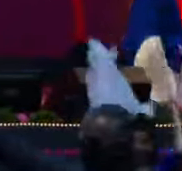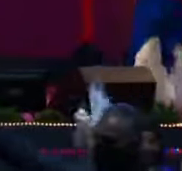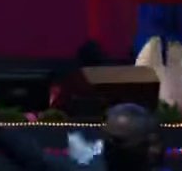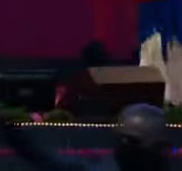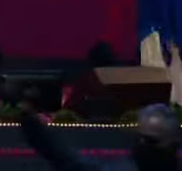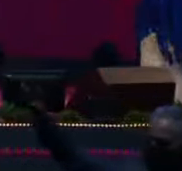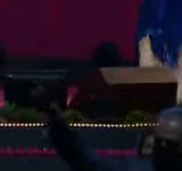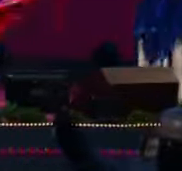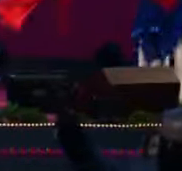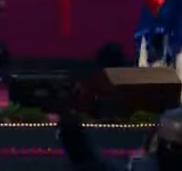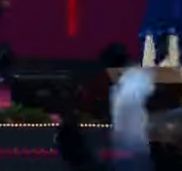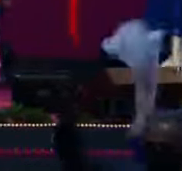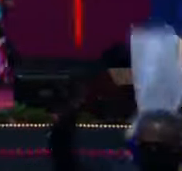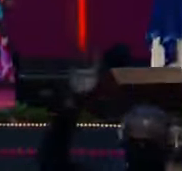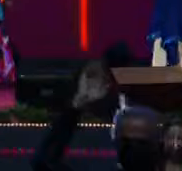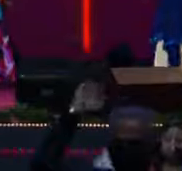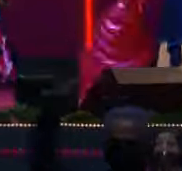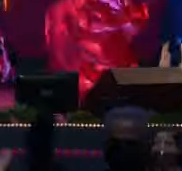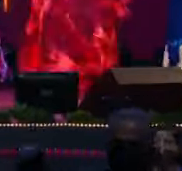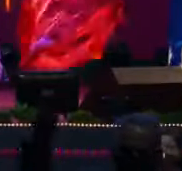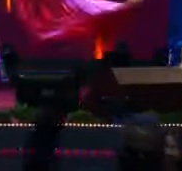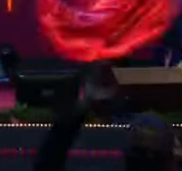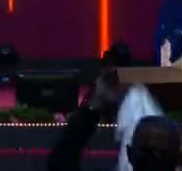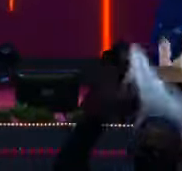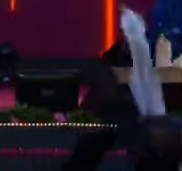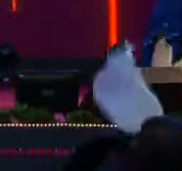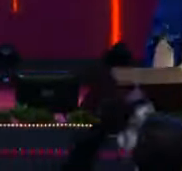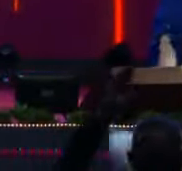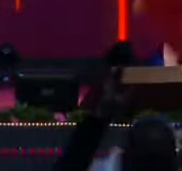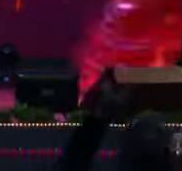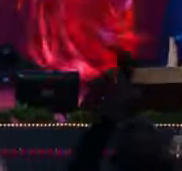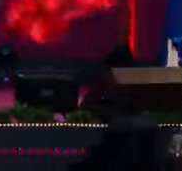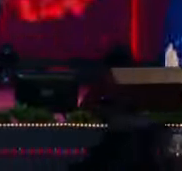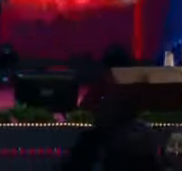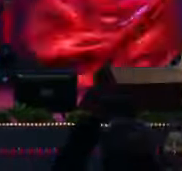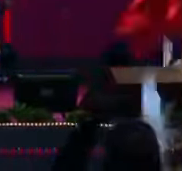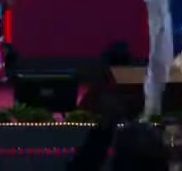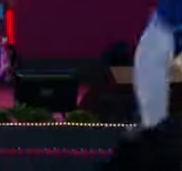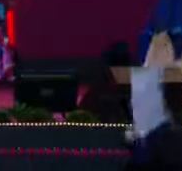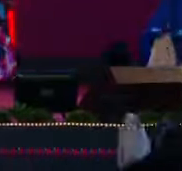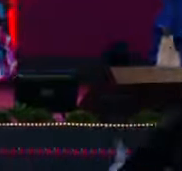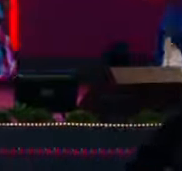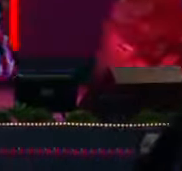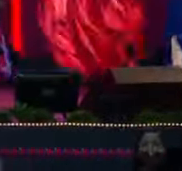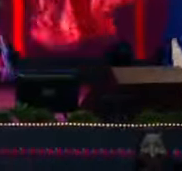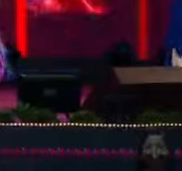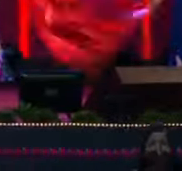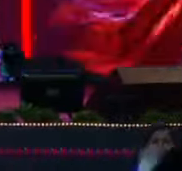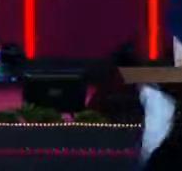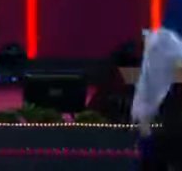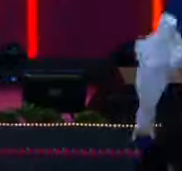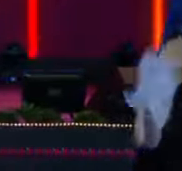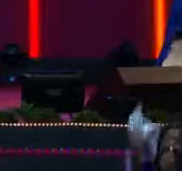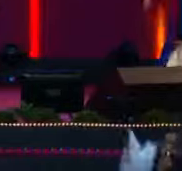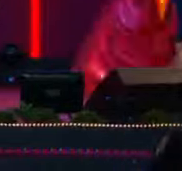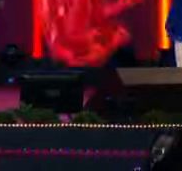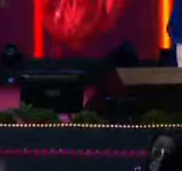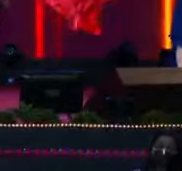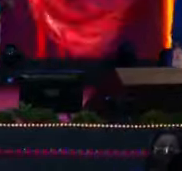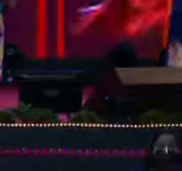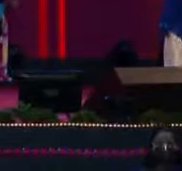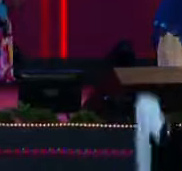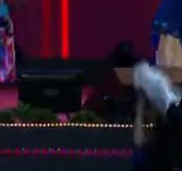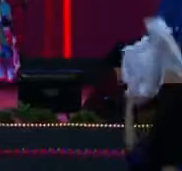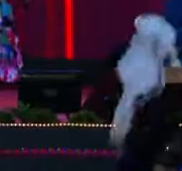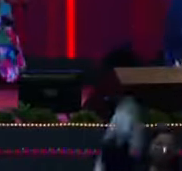la roca, Él es el fundamento. ¿Sabe lo que dice la Biblia? Cristo lo dijo, capítulo 7 del Evangelio según